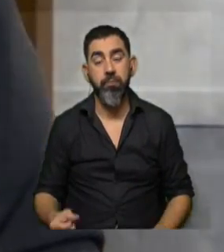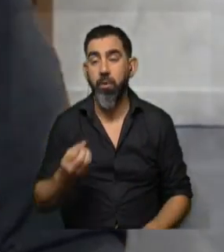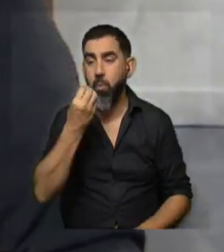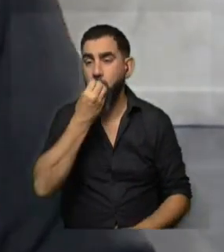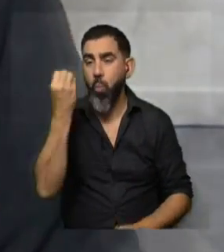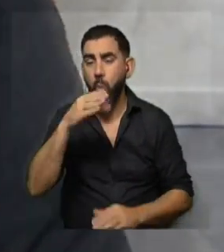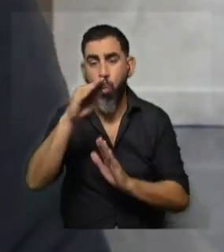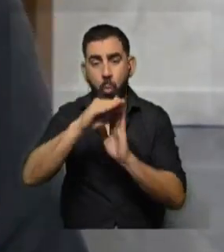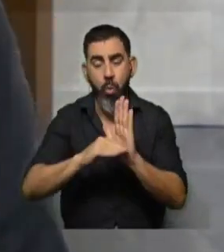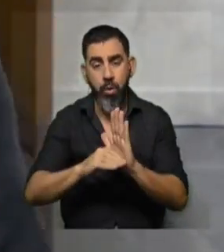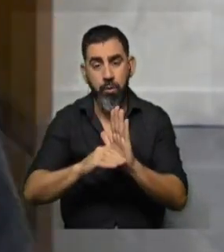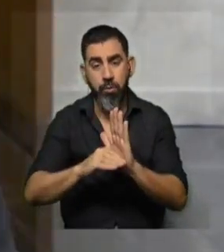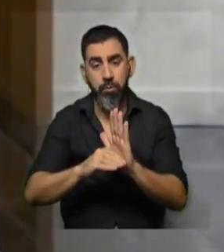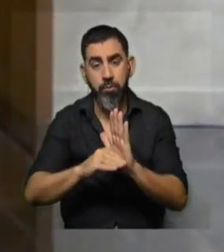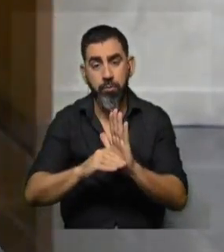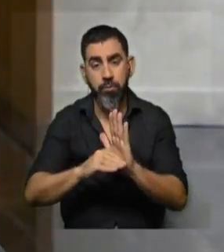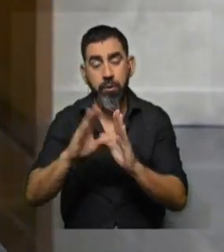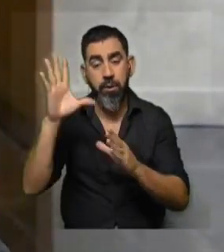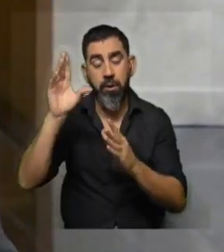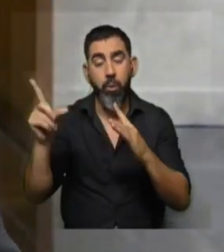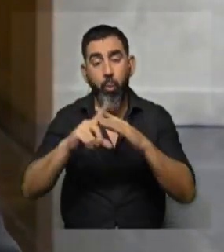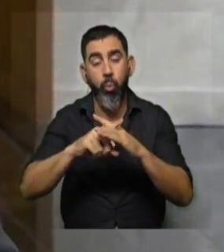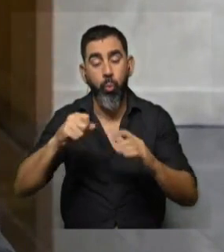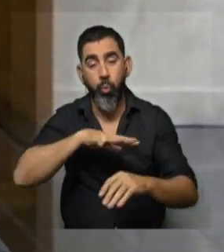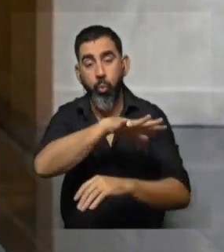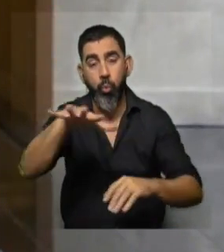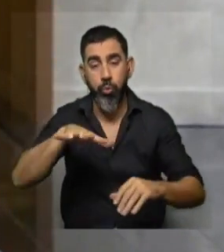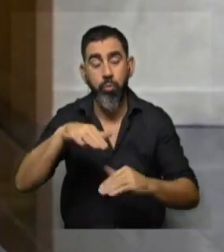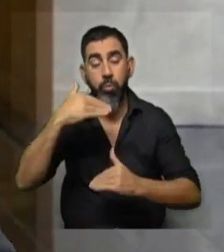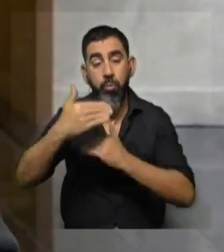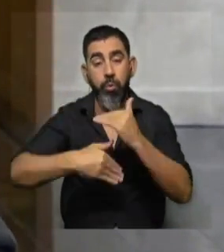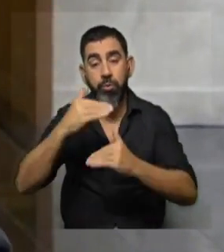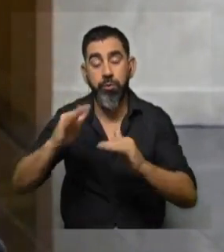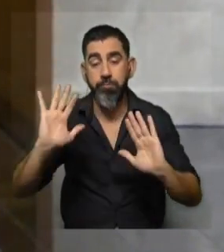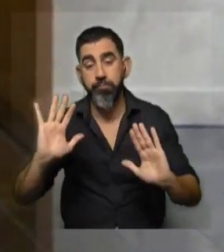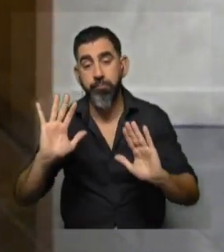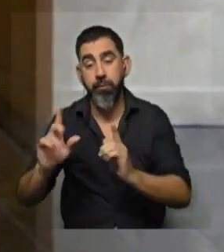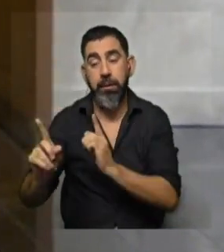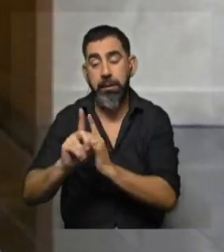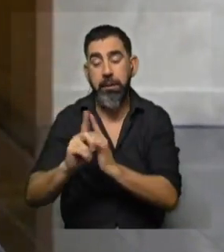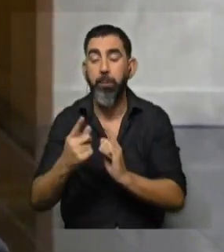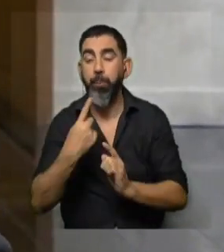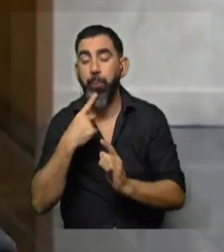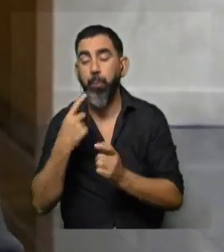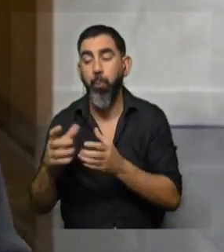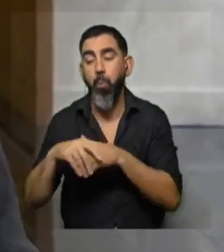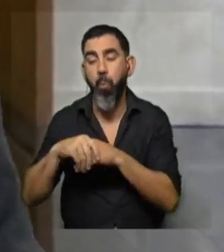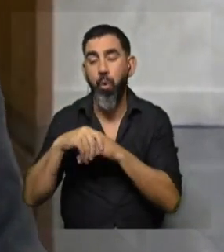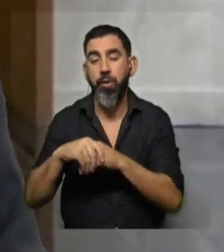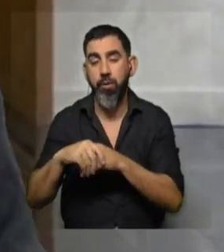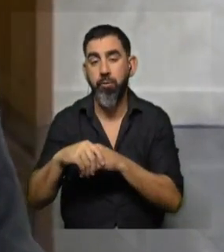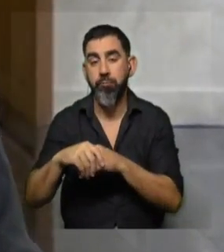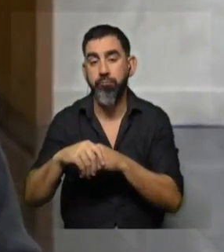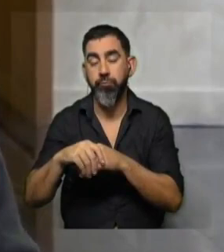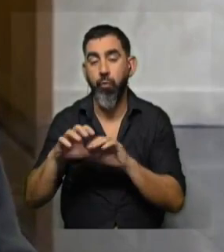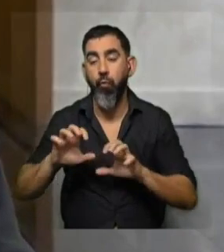muy bueno que tenía un proceso de inclusión social a un proceso de clientelismo político Aparentemente donde se han